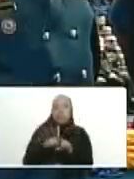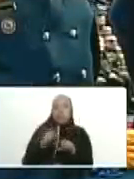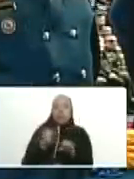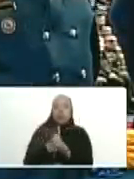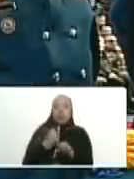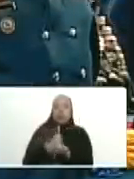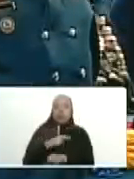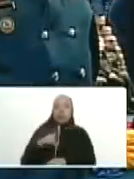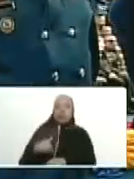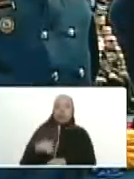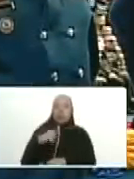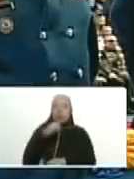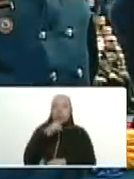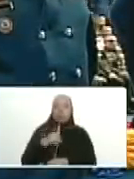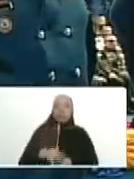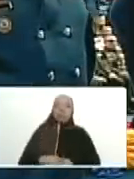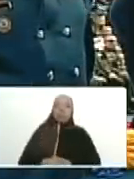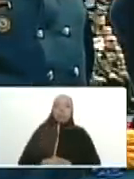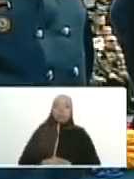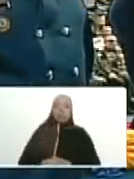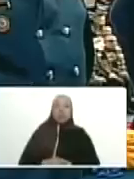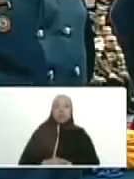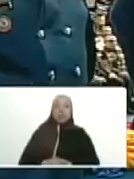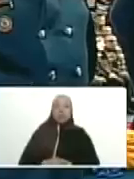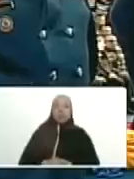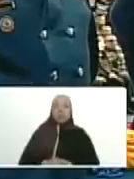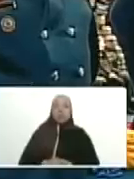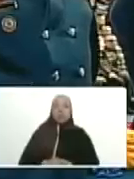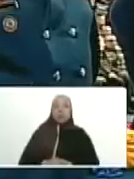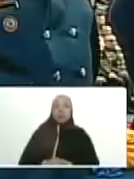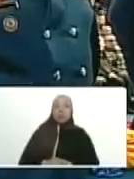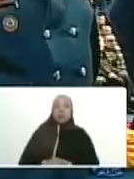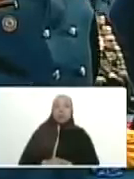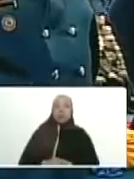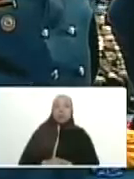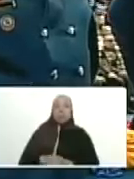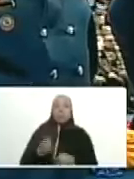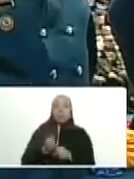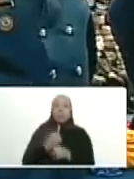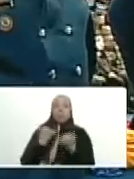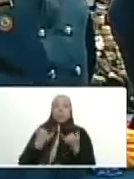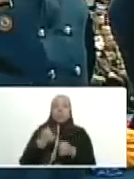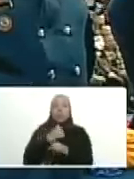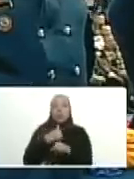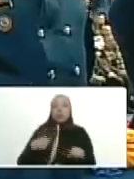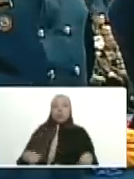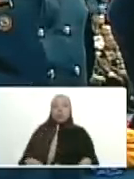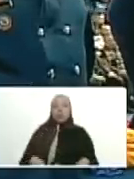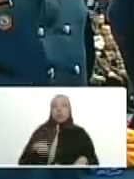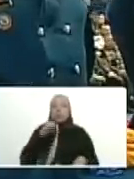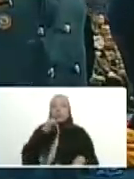jefe. Permiso para recibir el grado de mayor de la Fuerza Armada Nacional Bolivariana.